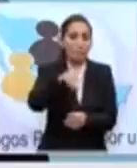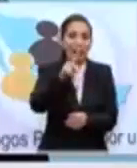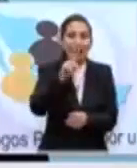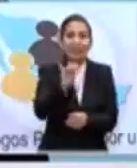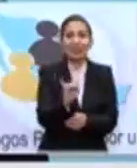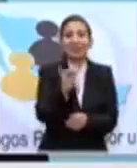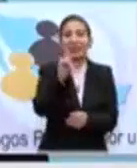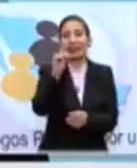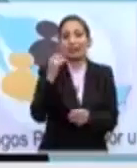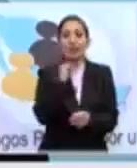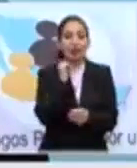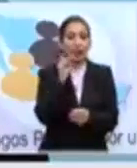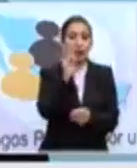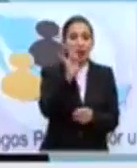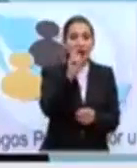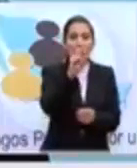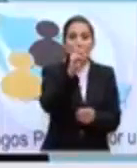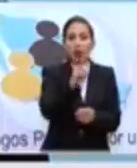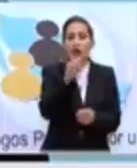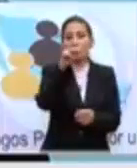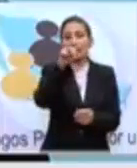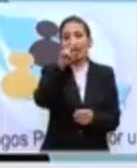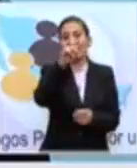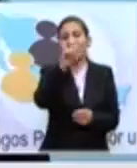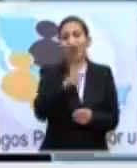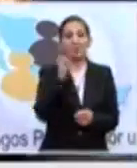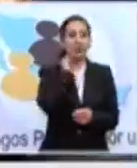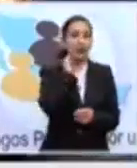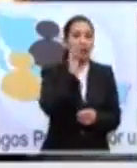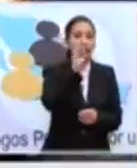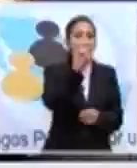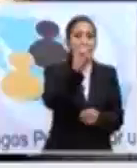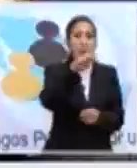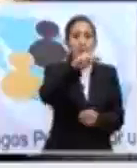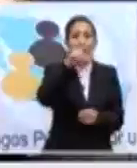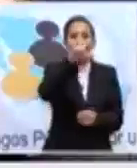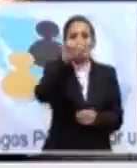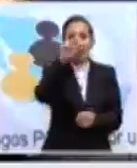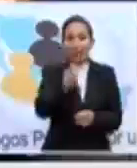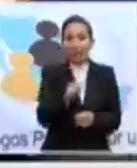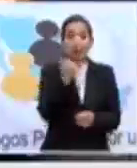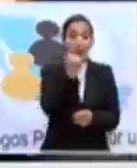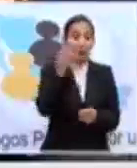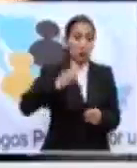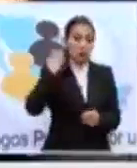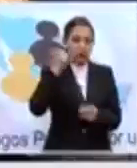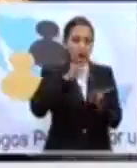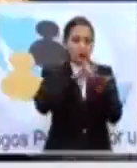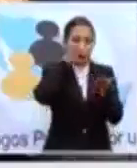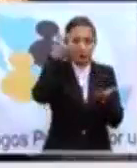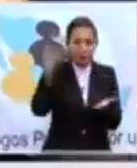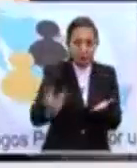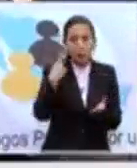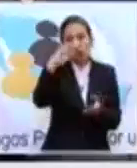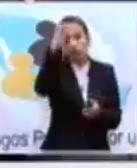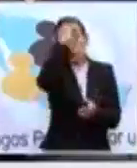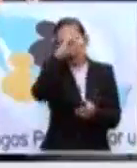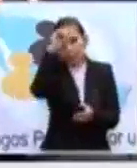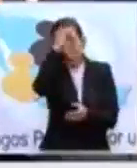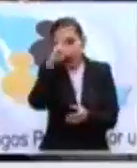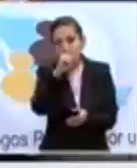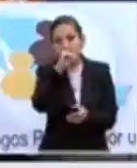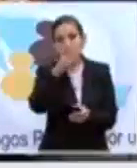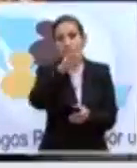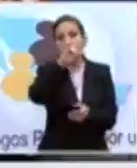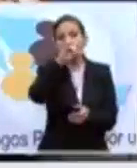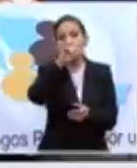Ortiz Domínguez, senador Armando Neira Chávez, senador Fernando Mayans Canaval, y a los ponentes, gracias por sus comentarios,